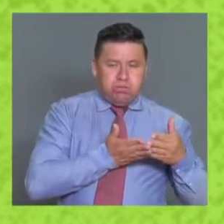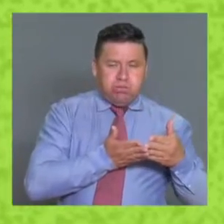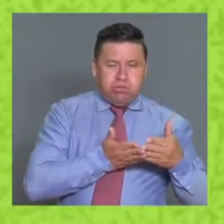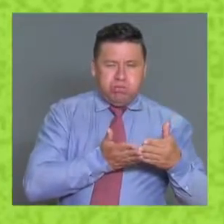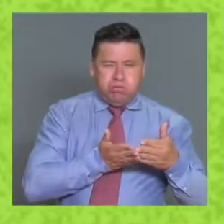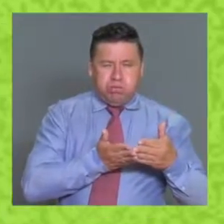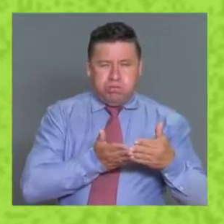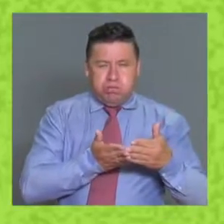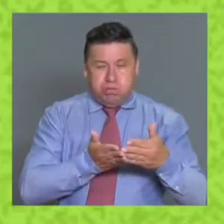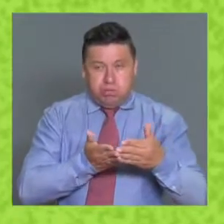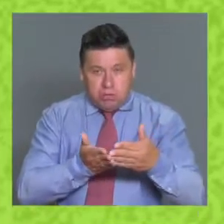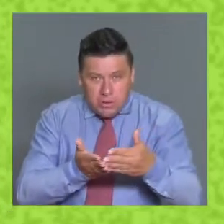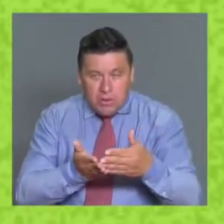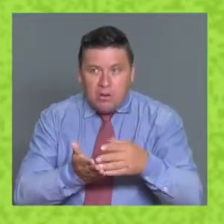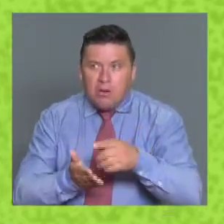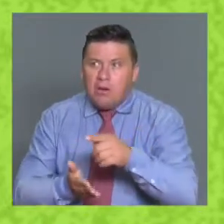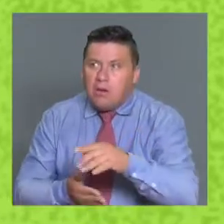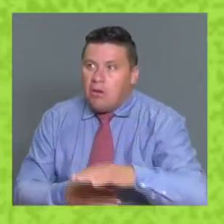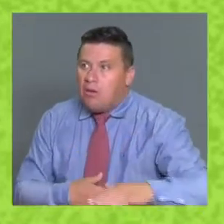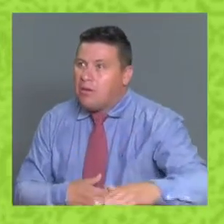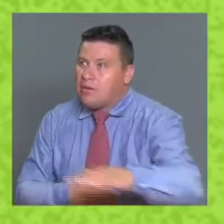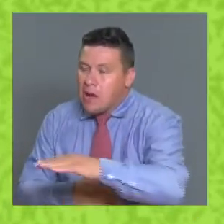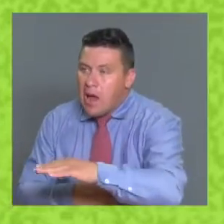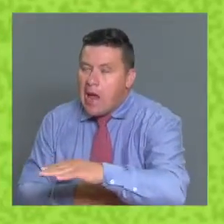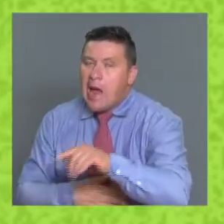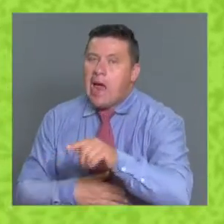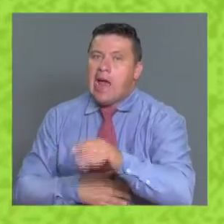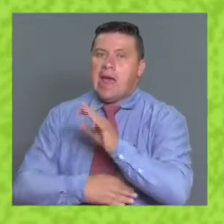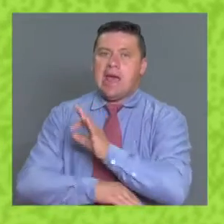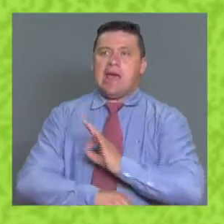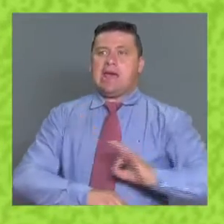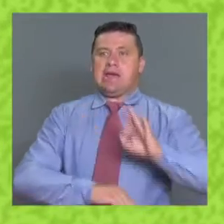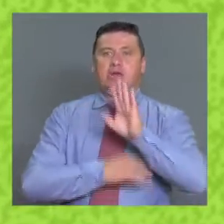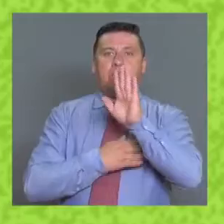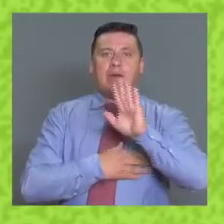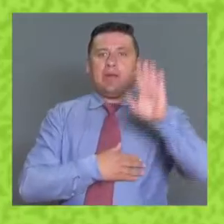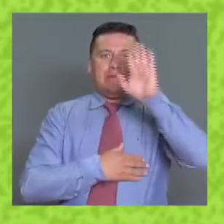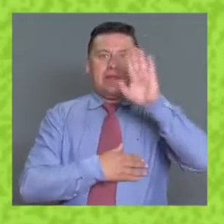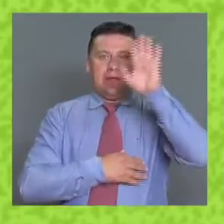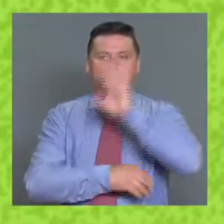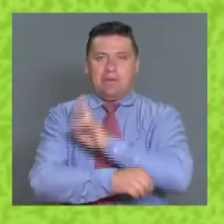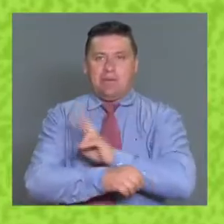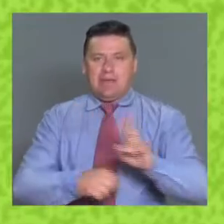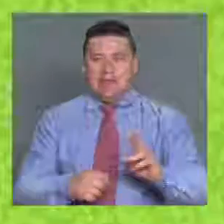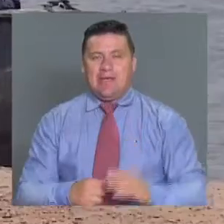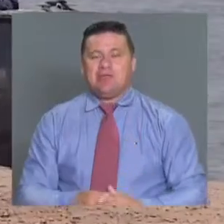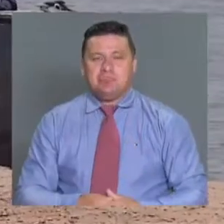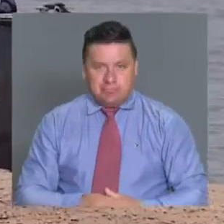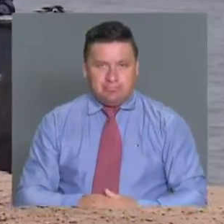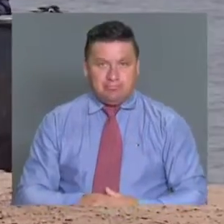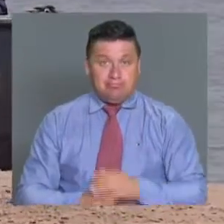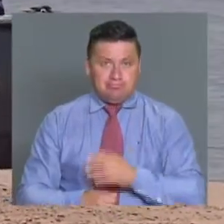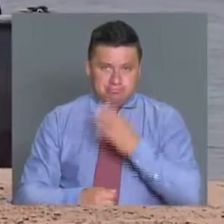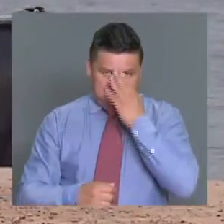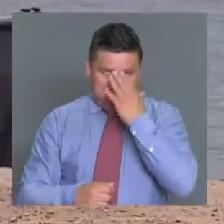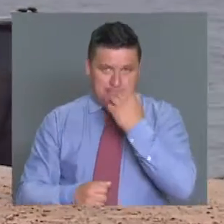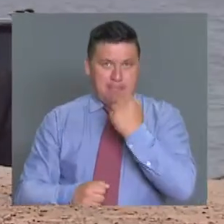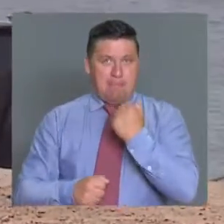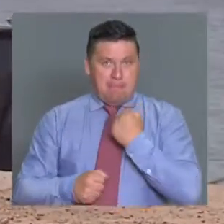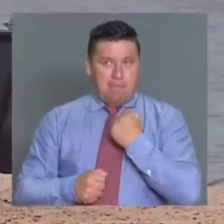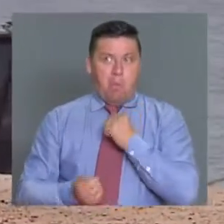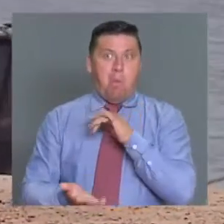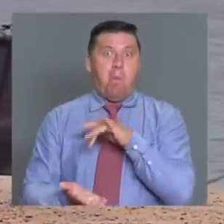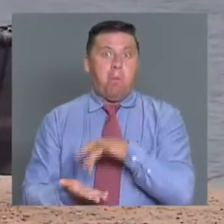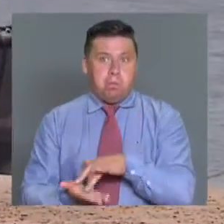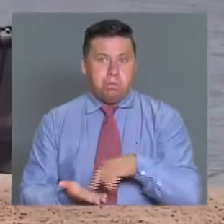emprendió para conocer uno de los centros territoriales que tiene la essap en el departamento del vichada la armada nacional hace